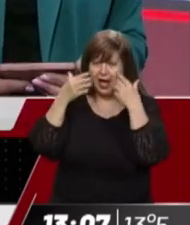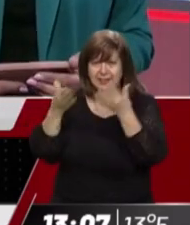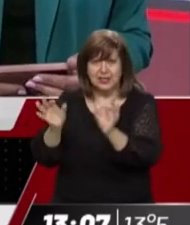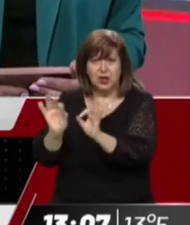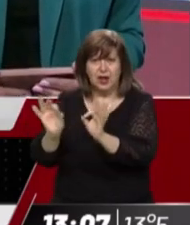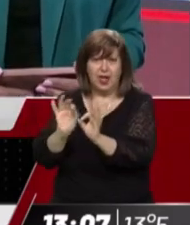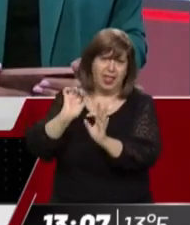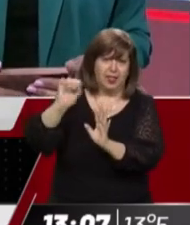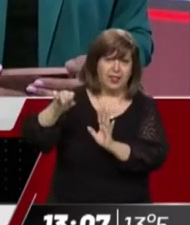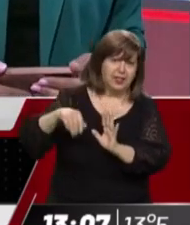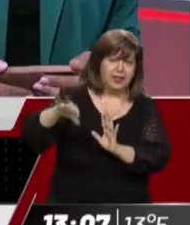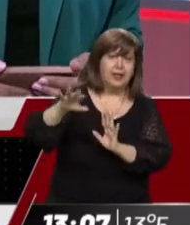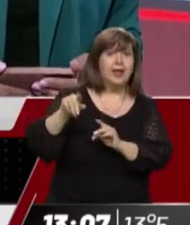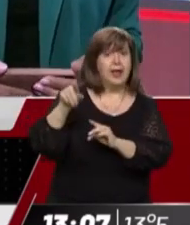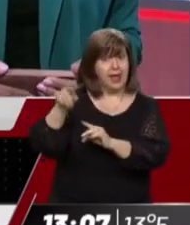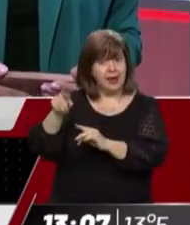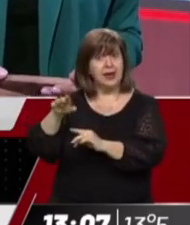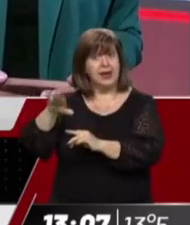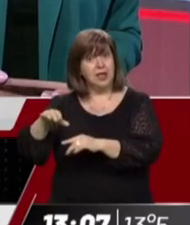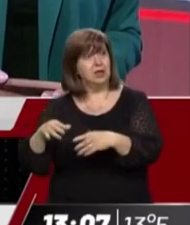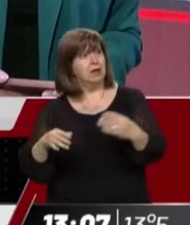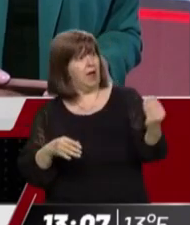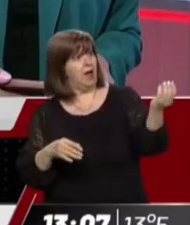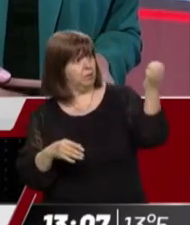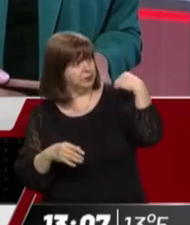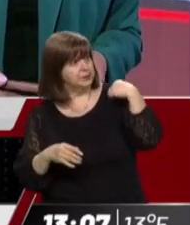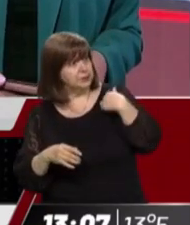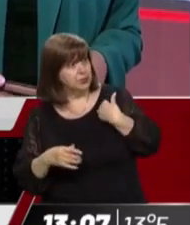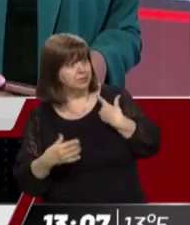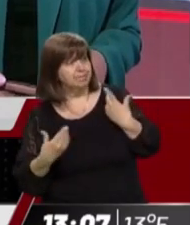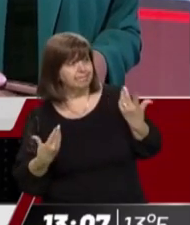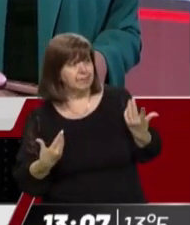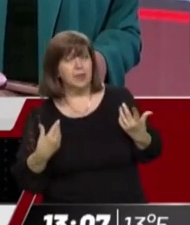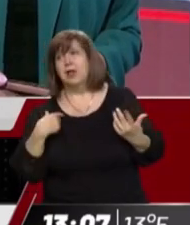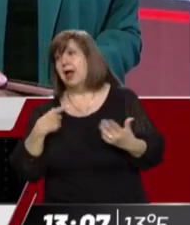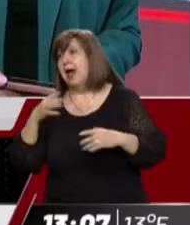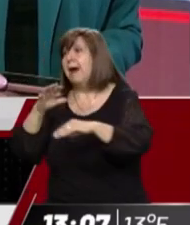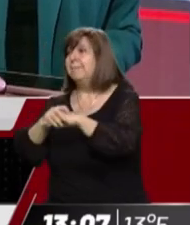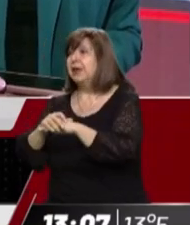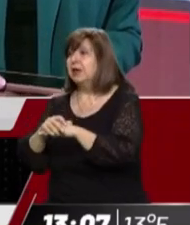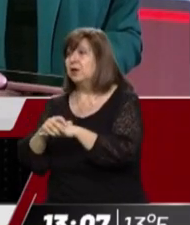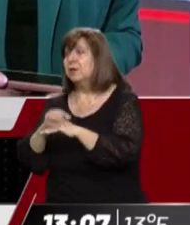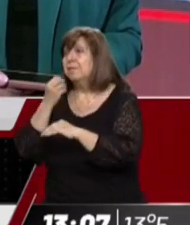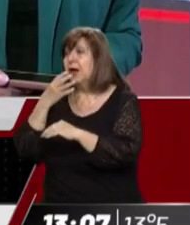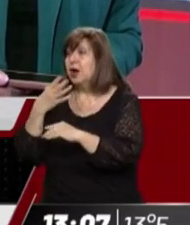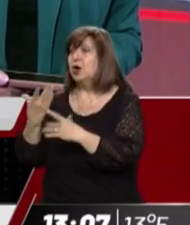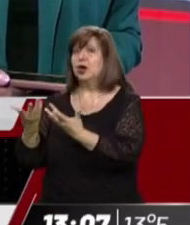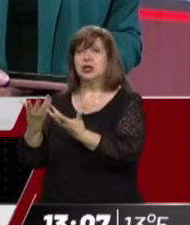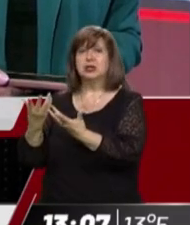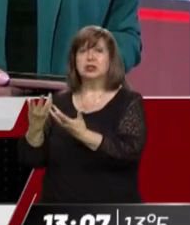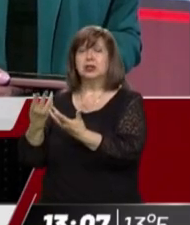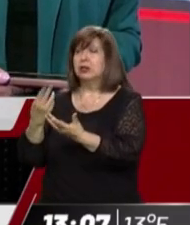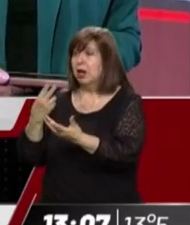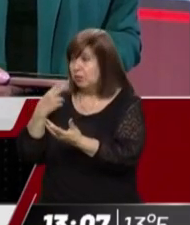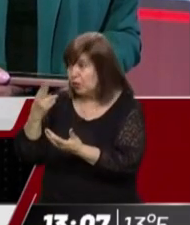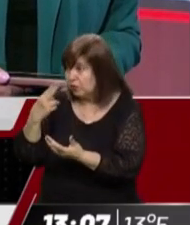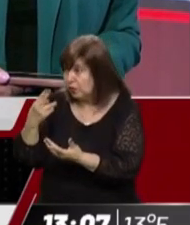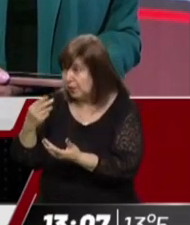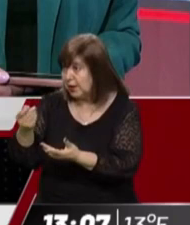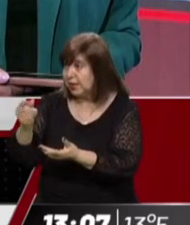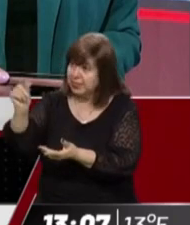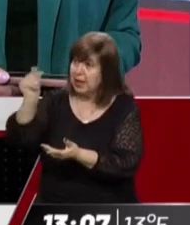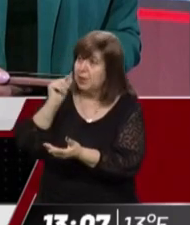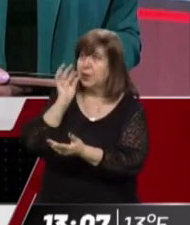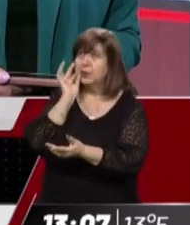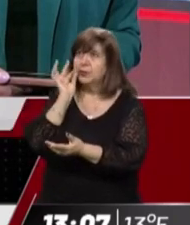difícil salir. Marce, jamás pensar que a los nuestros no les pasa, que nuestros hijos no tienen a